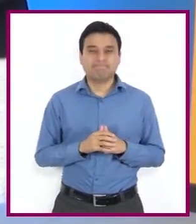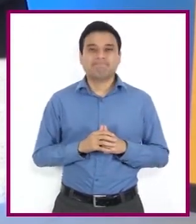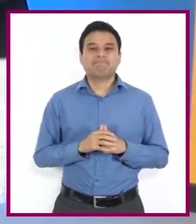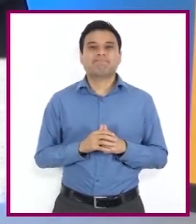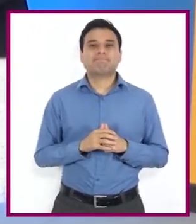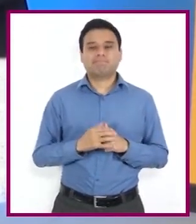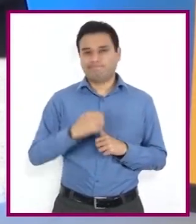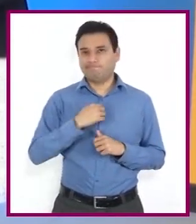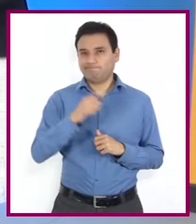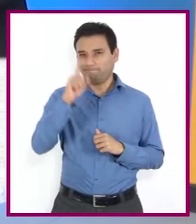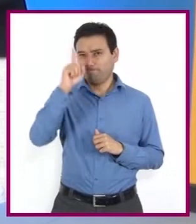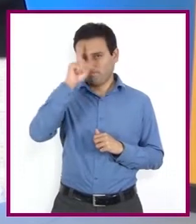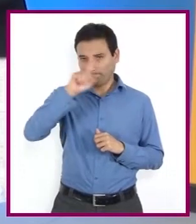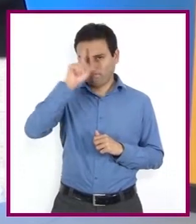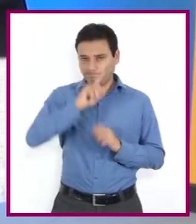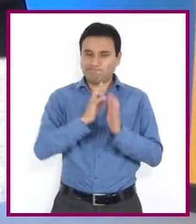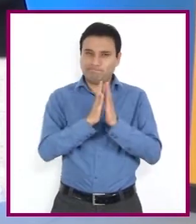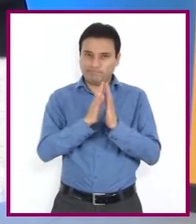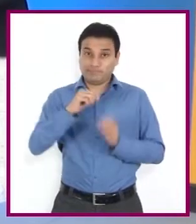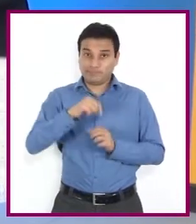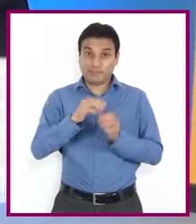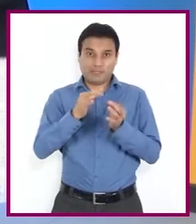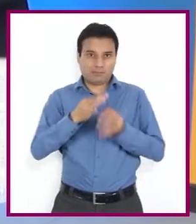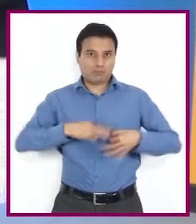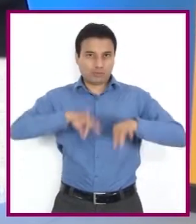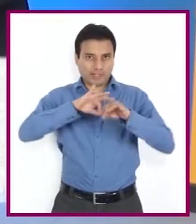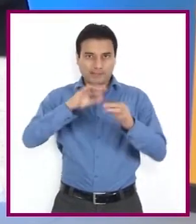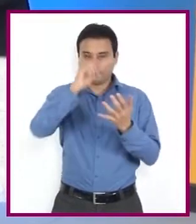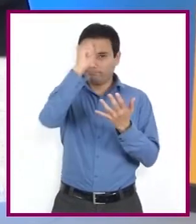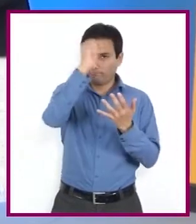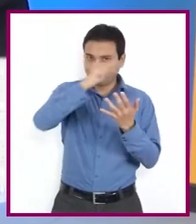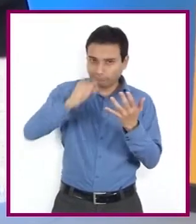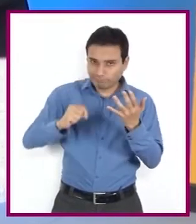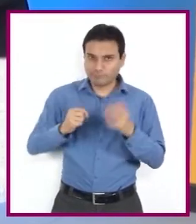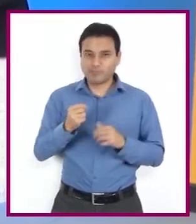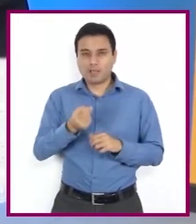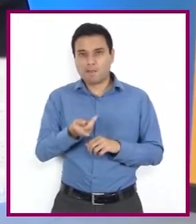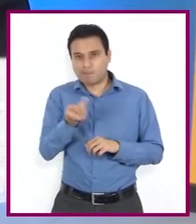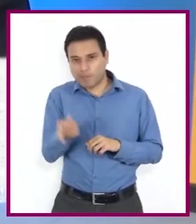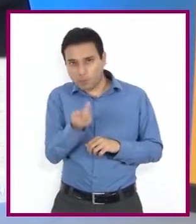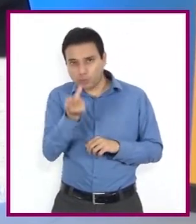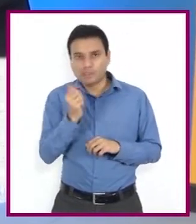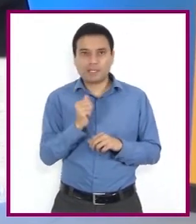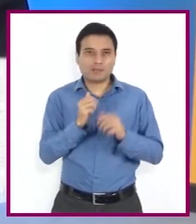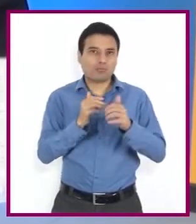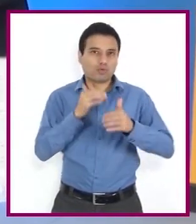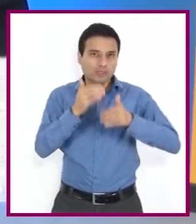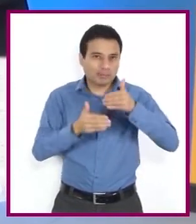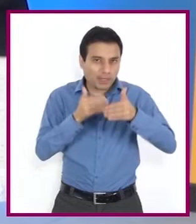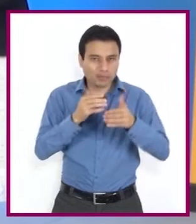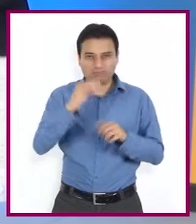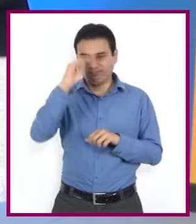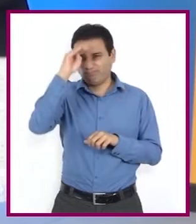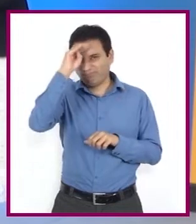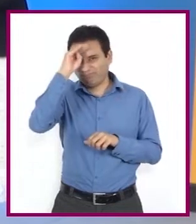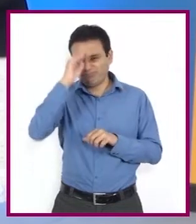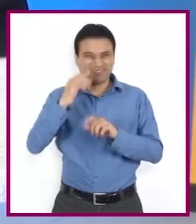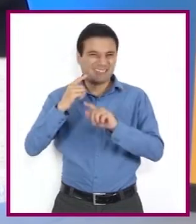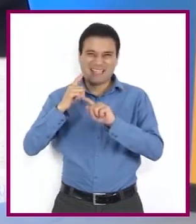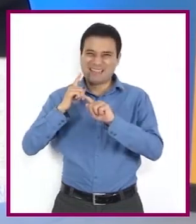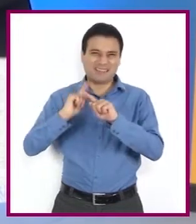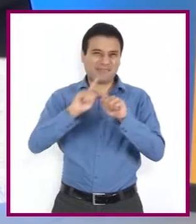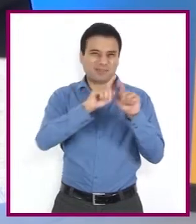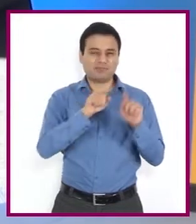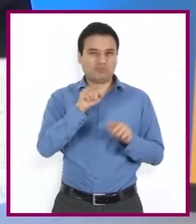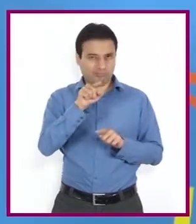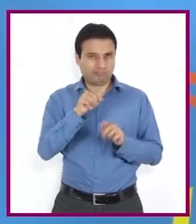les recomendamos tomar nota de las ideas principales, preguntas, procedimientos y reflexiones que surjan durante el